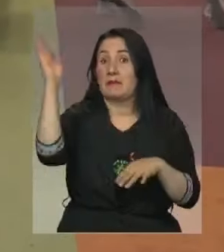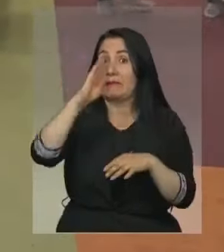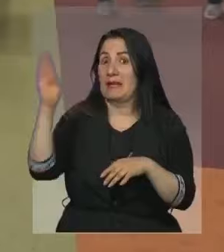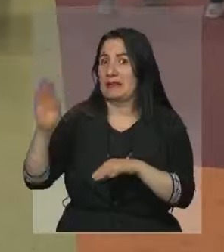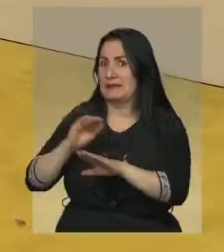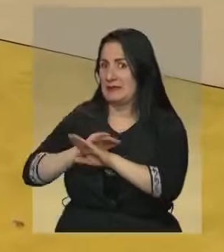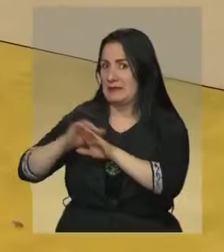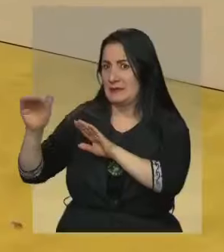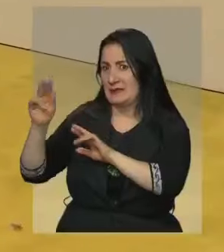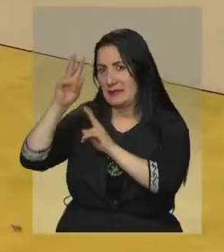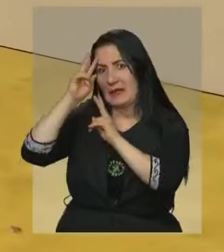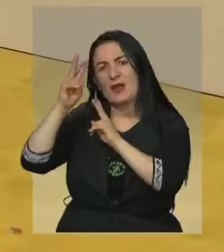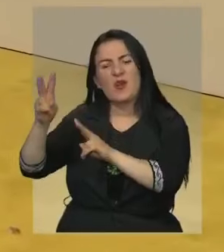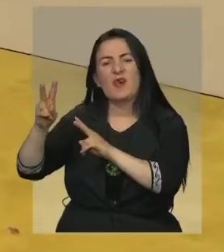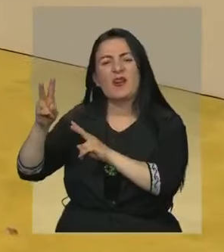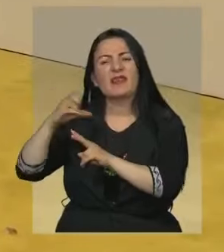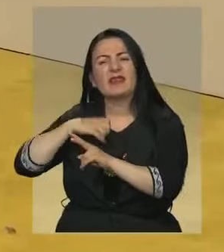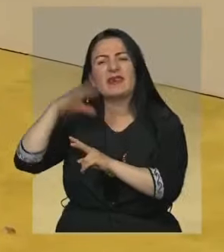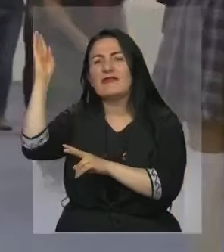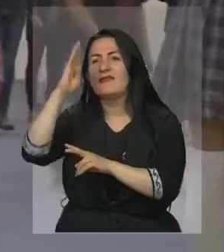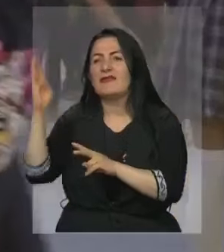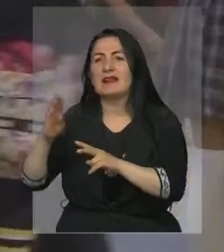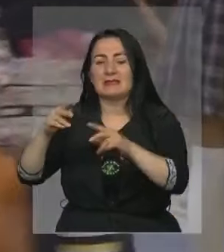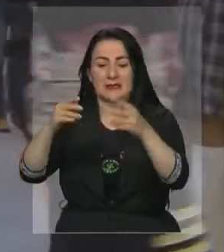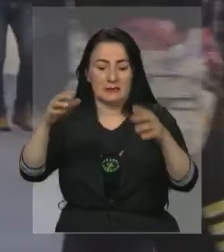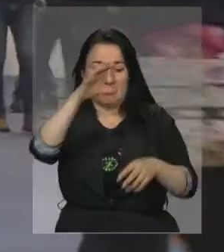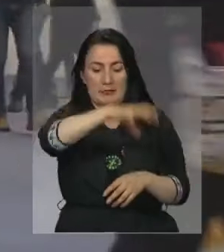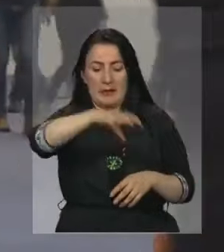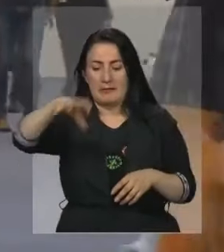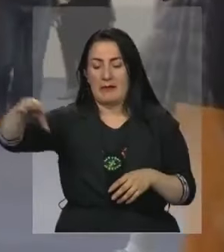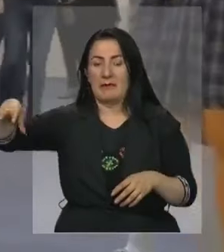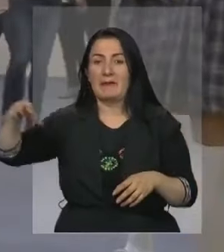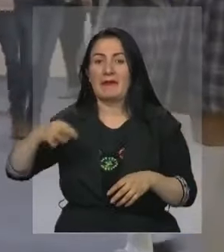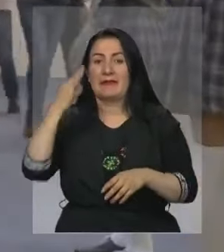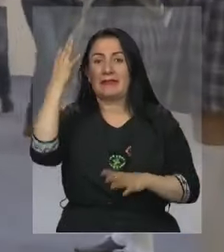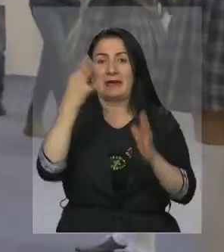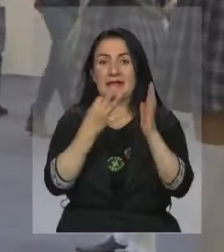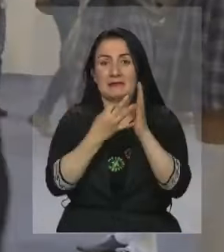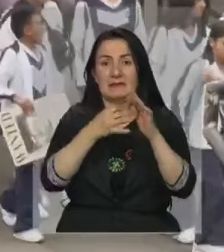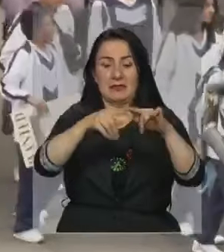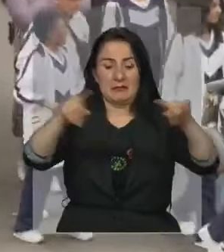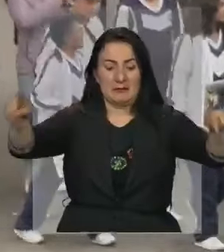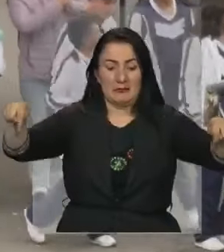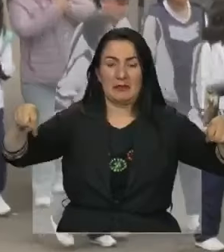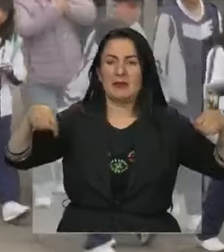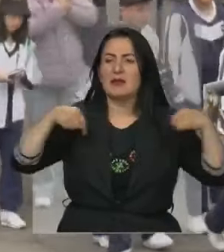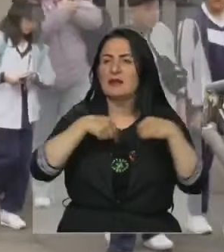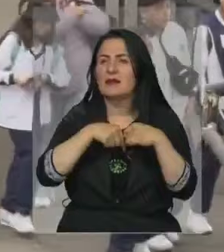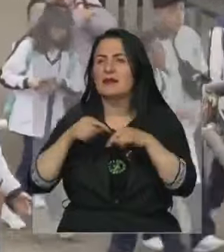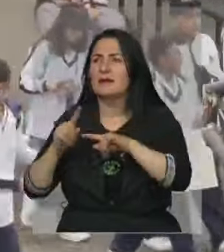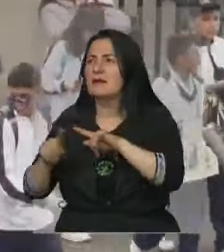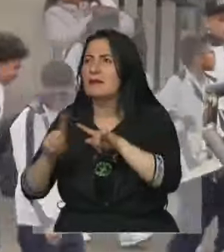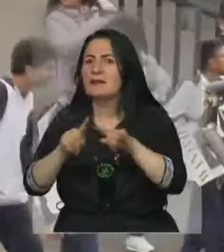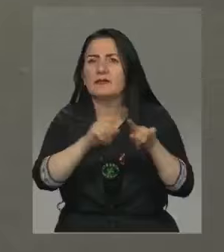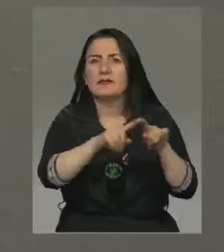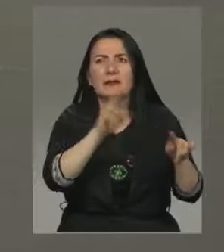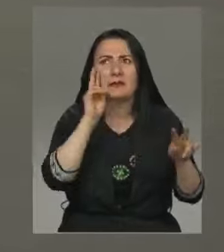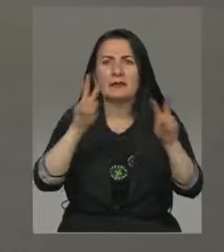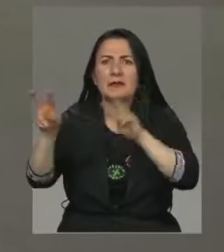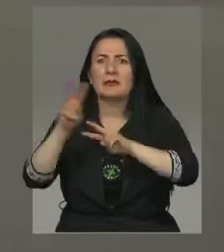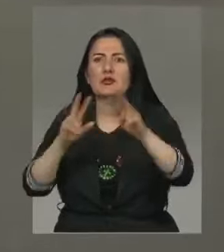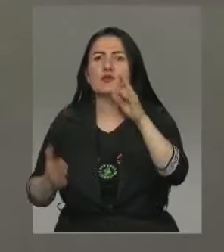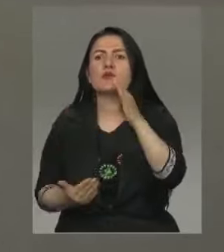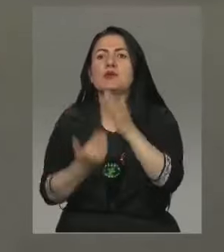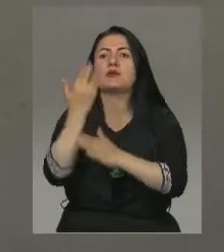país invitado de honor y contará con un pabellón de 3.000 metros en el que los asistentes podrán describir nuevos y